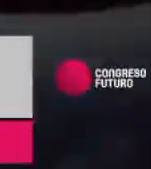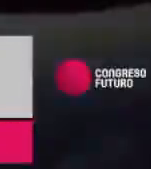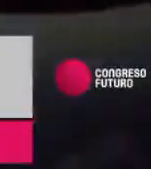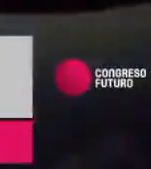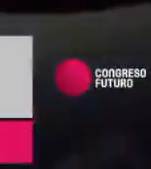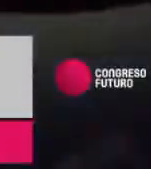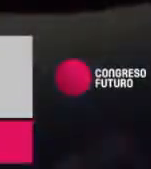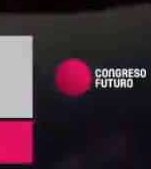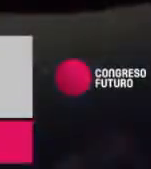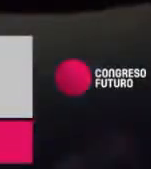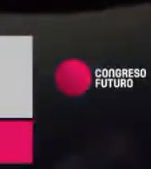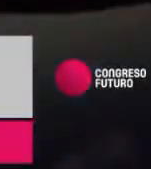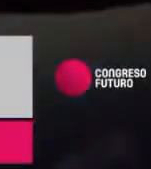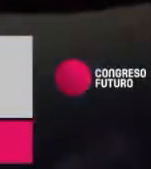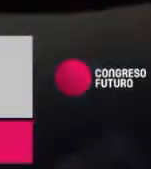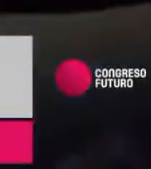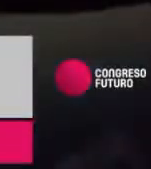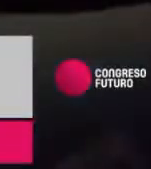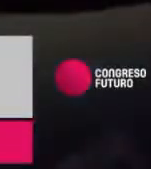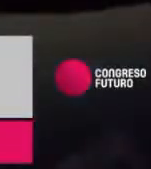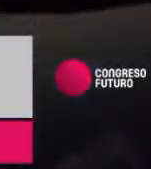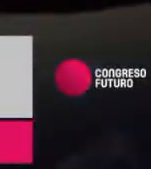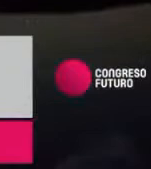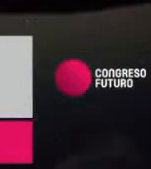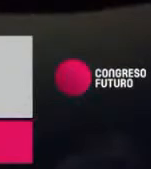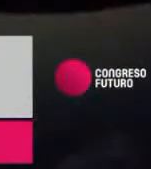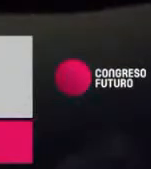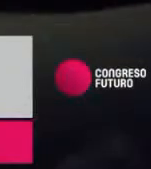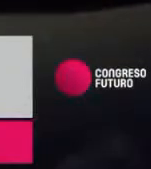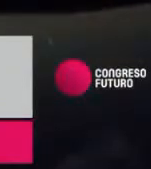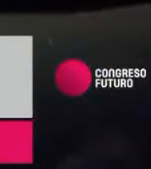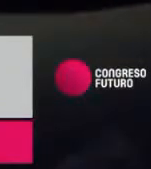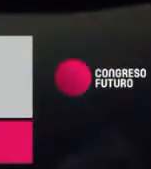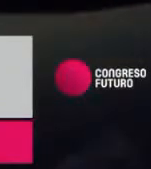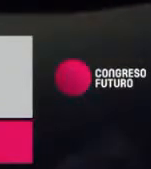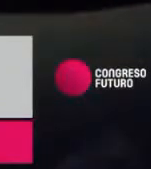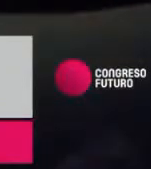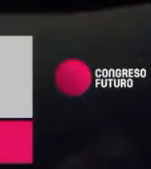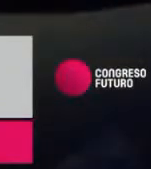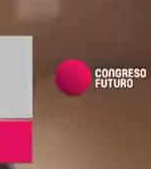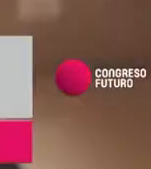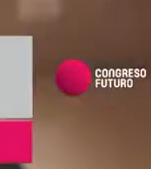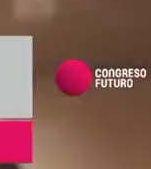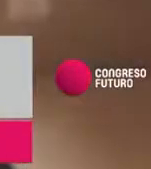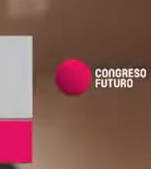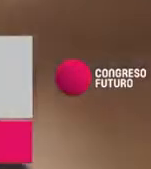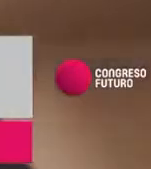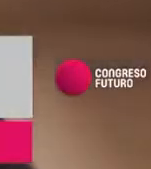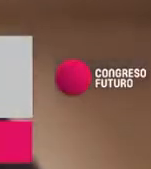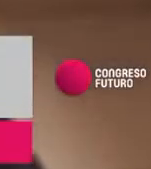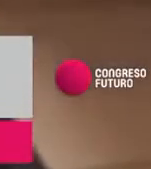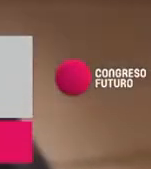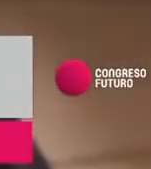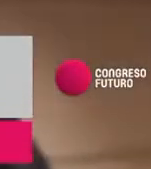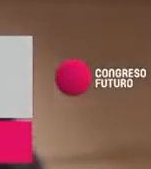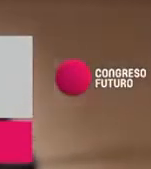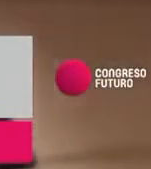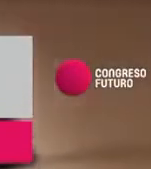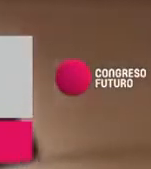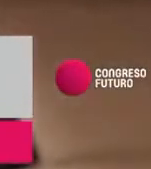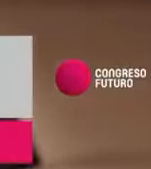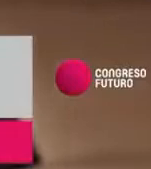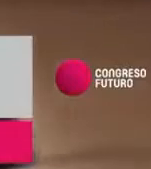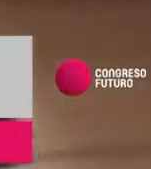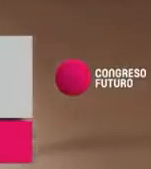temas científicos, superando a otros ítems como el cine, el teatro o la política. Un interés que se ha reflejado en